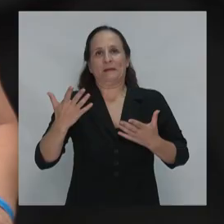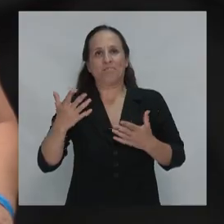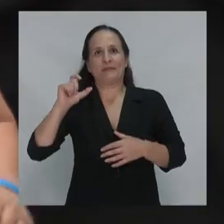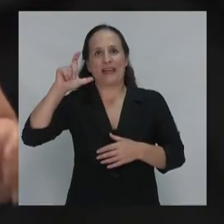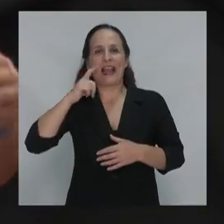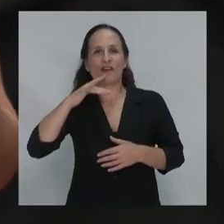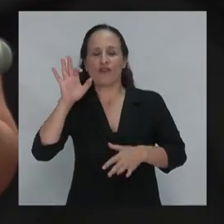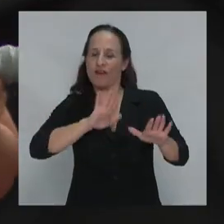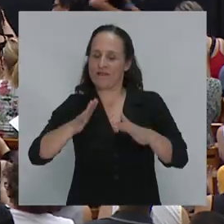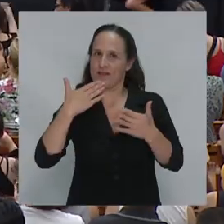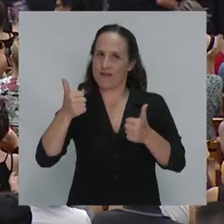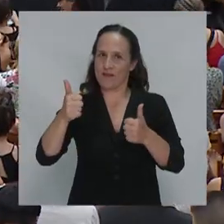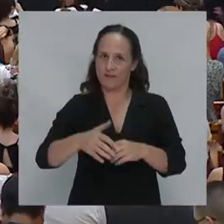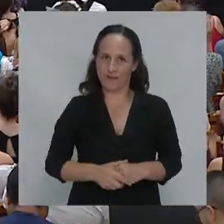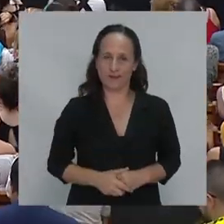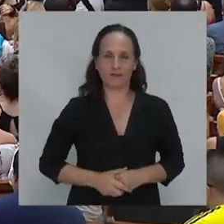este foro.